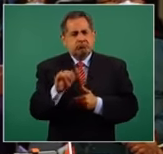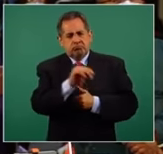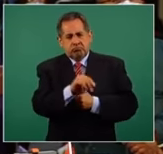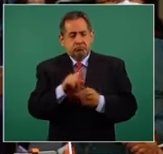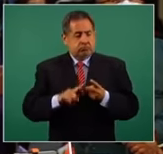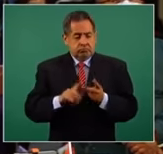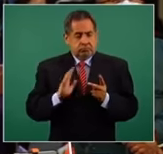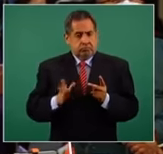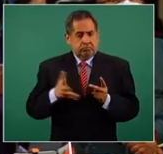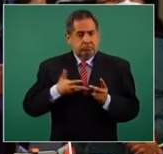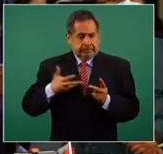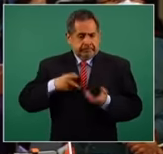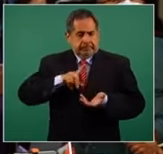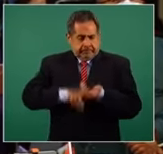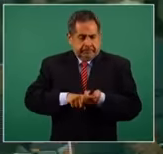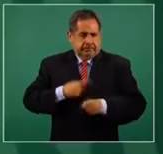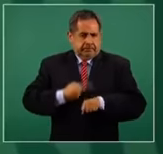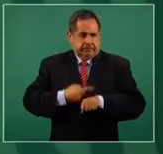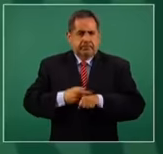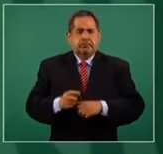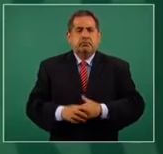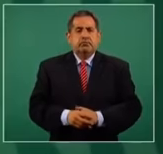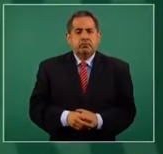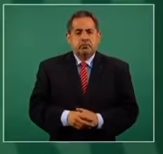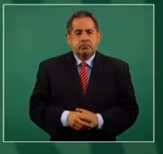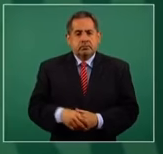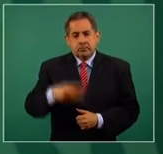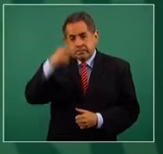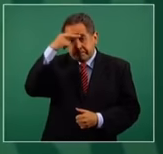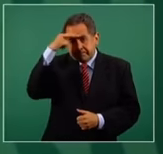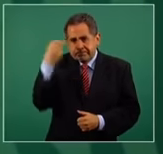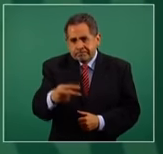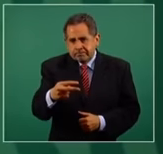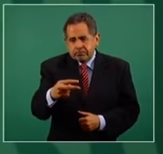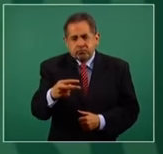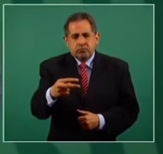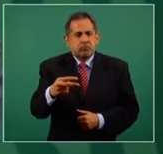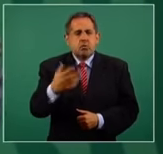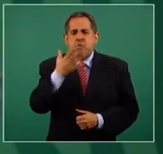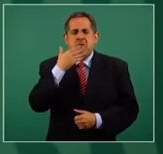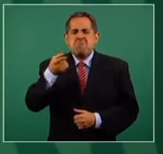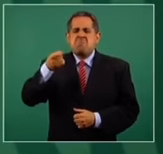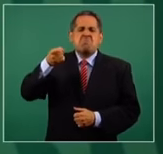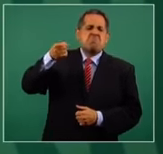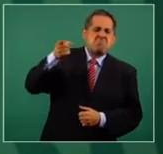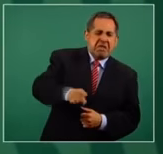ya padeció la enfermedad, sí o no? En México no hay autoritarismo.